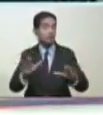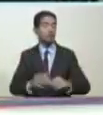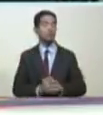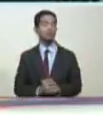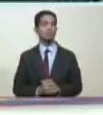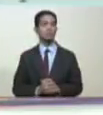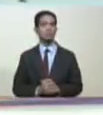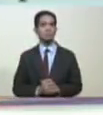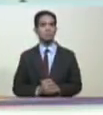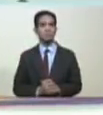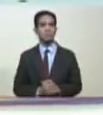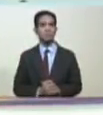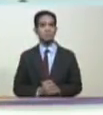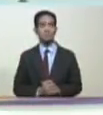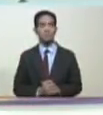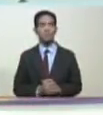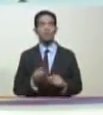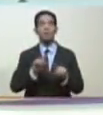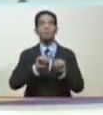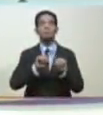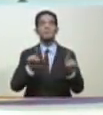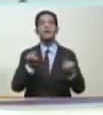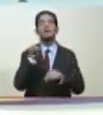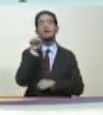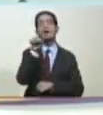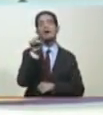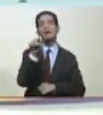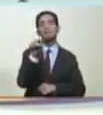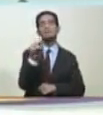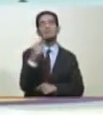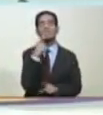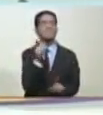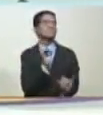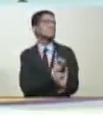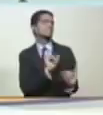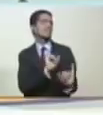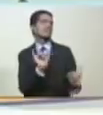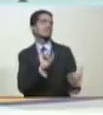Pero ellos los ponían ya como un hecho cumplido.